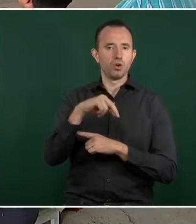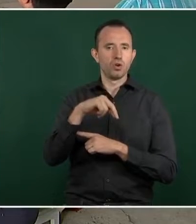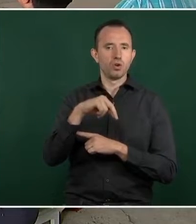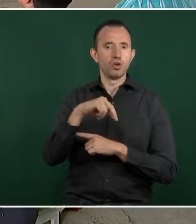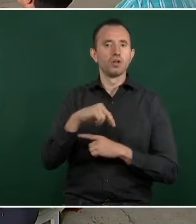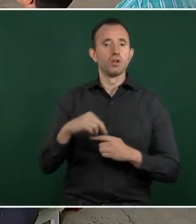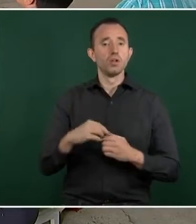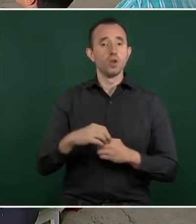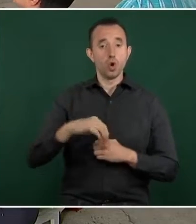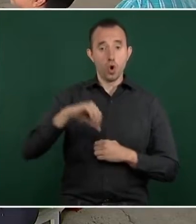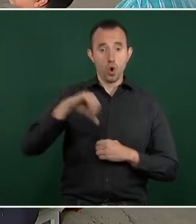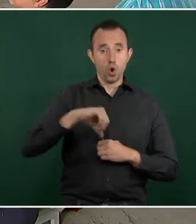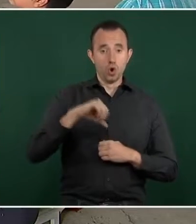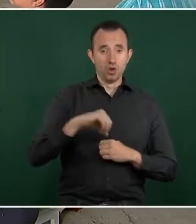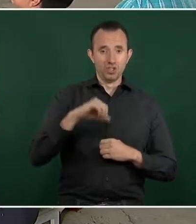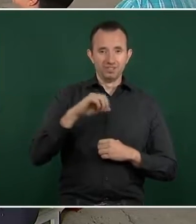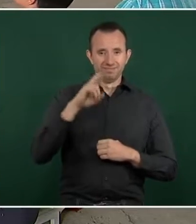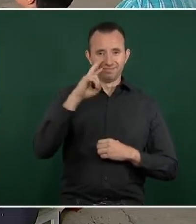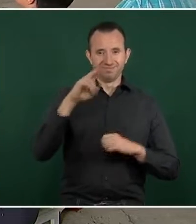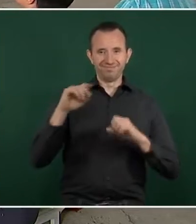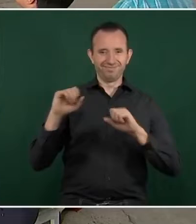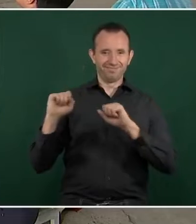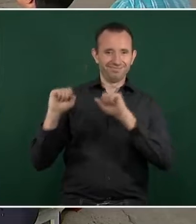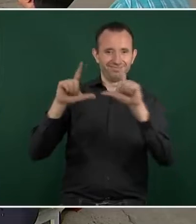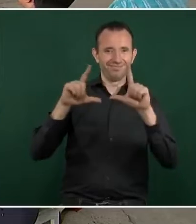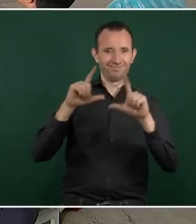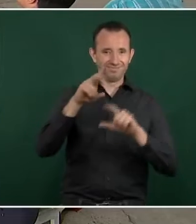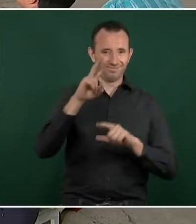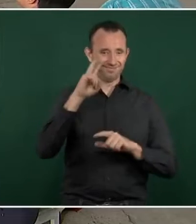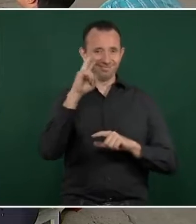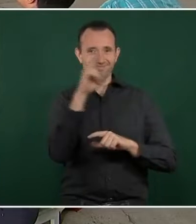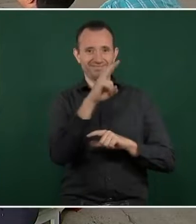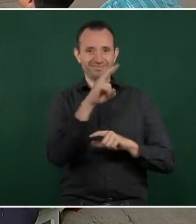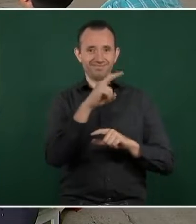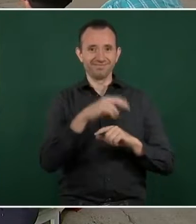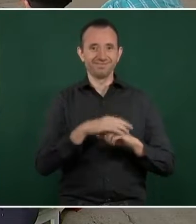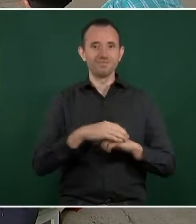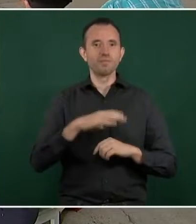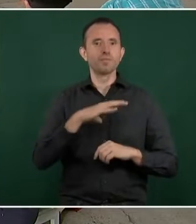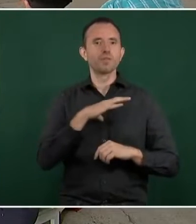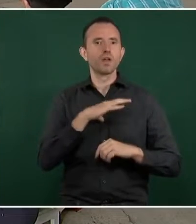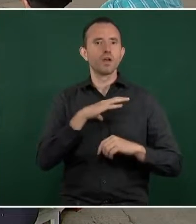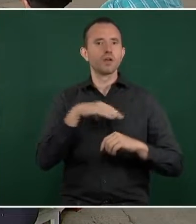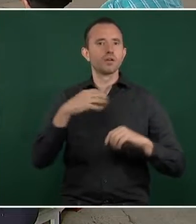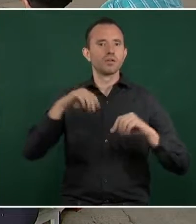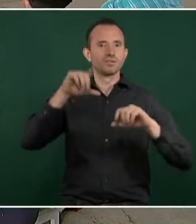si tenemos también la gráfica de cuántos